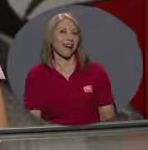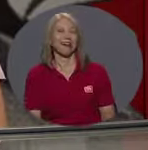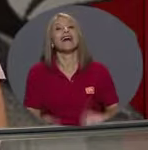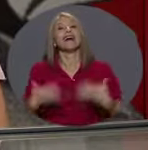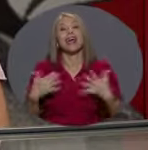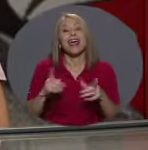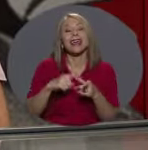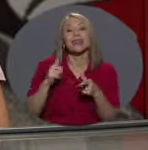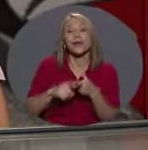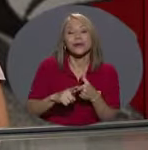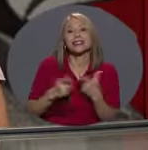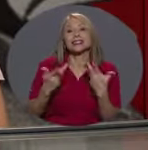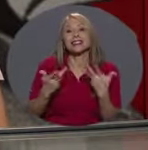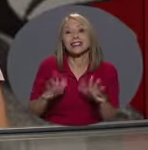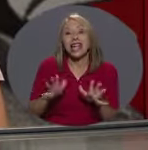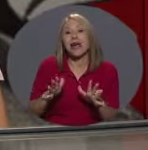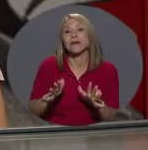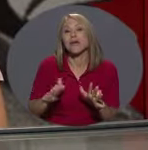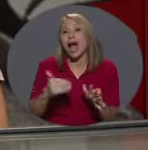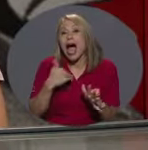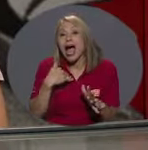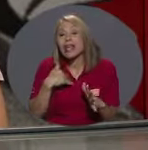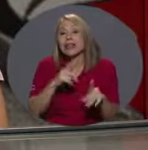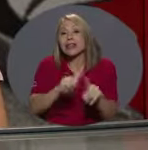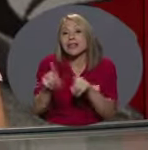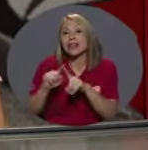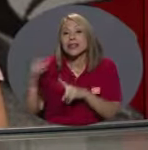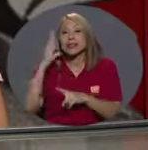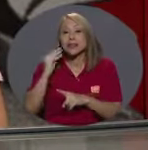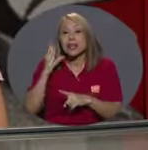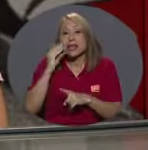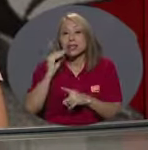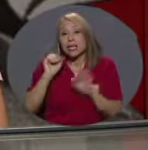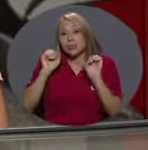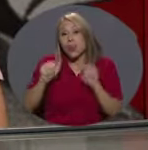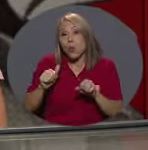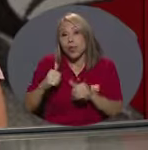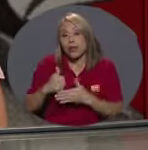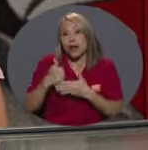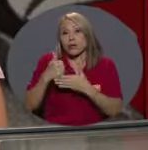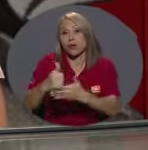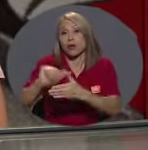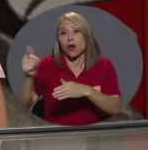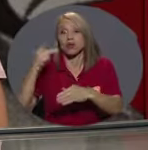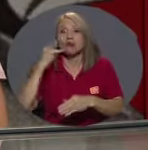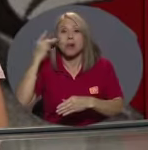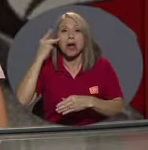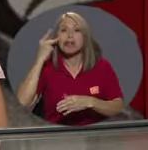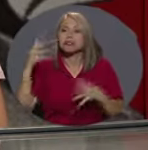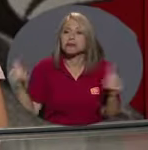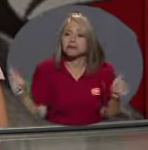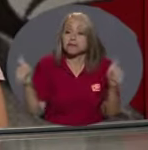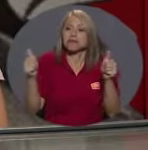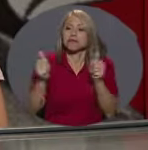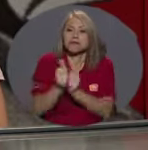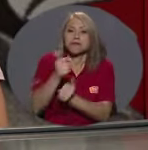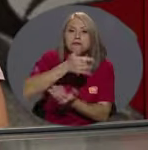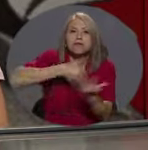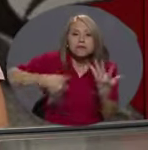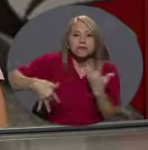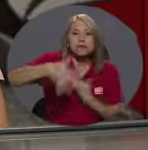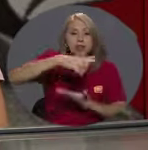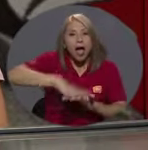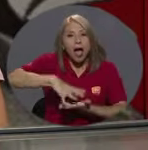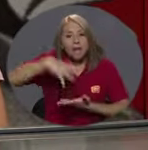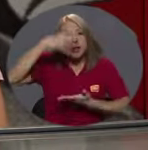de experiencias que le pueden servir a otros padres, aprendamos juntos y vamos haciendo ese camino